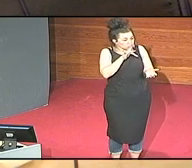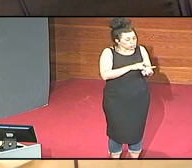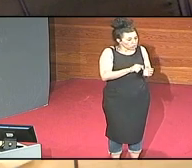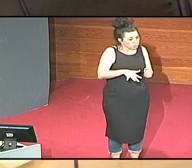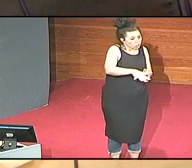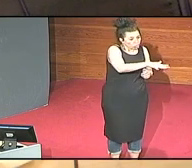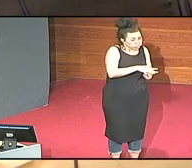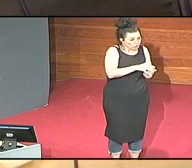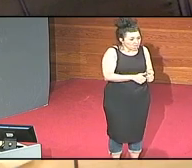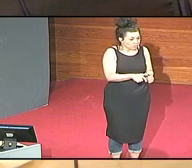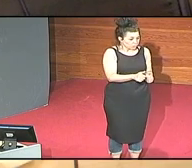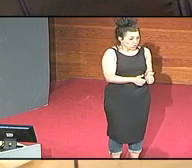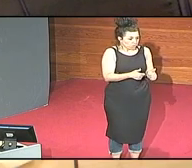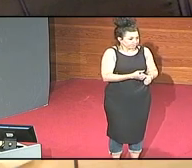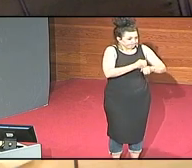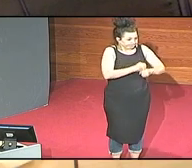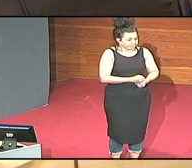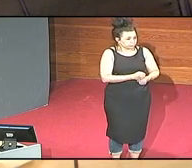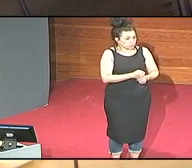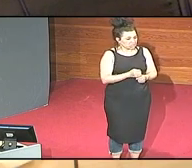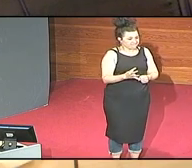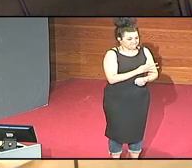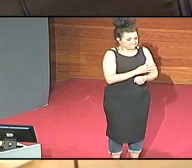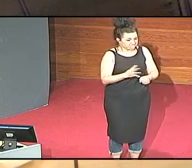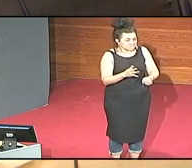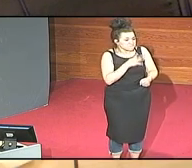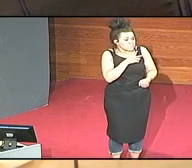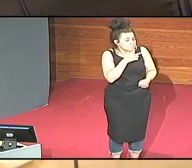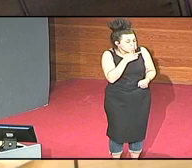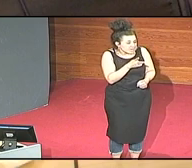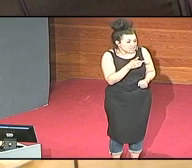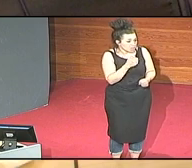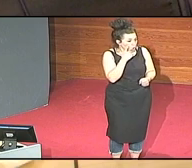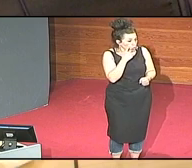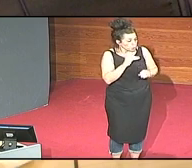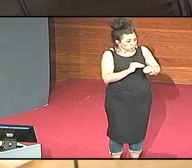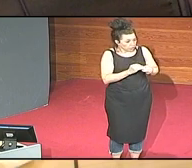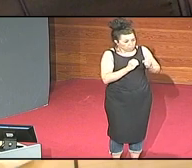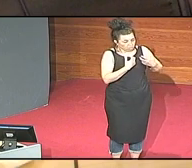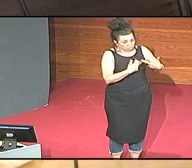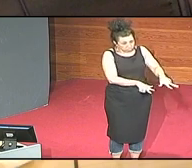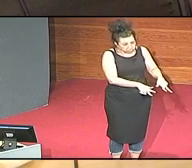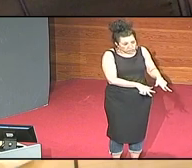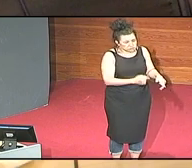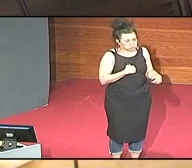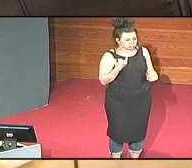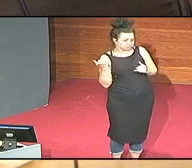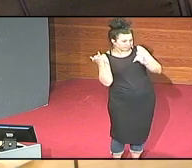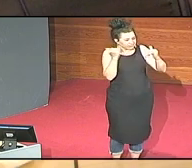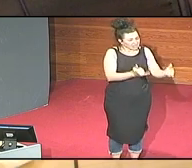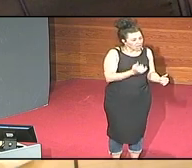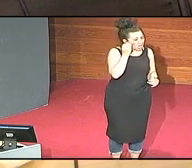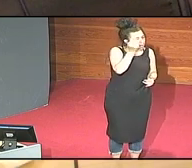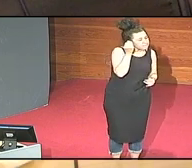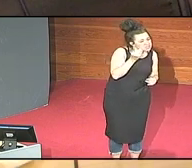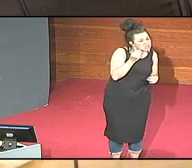verde y abandonar sus costumbres nómadas y yo llegué pensando que me iba a encontrar pues imágenes de